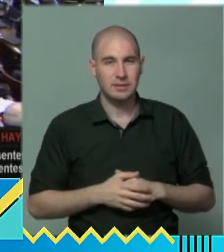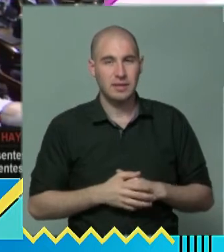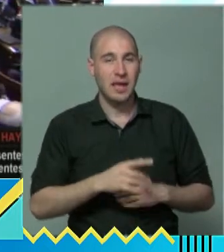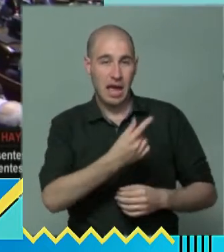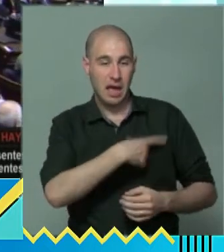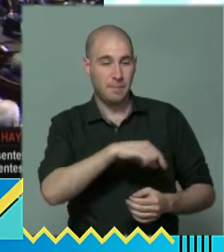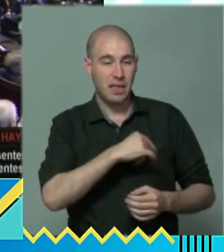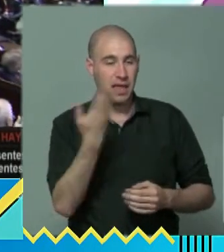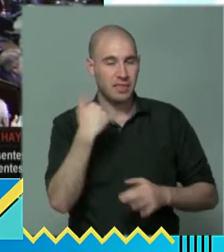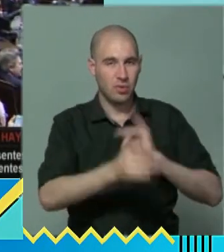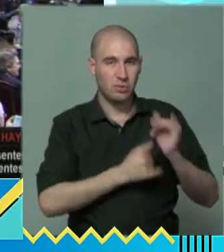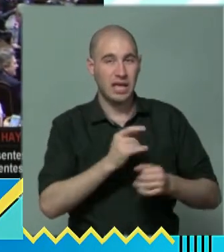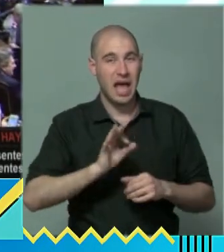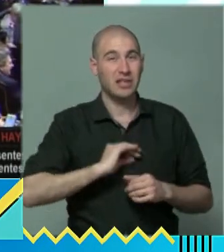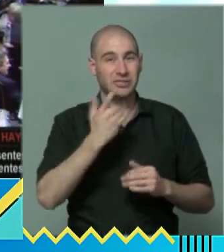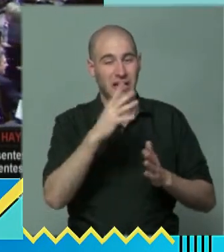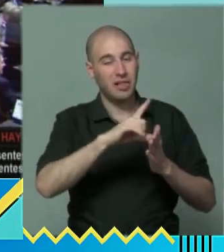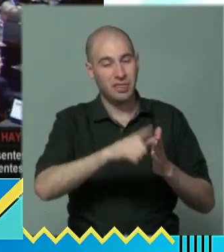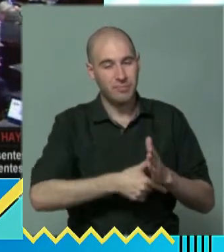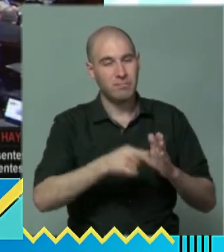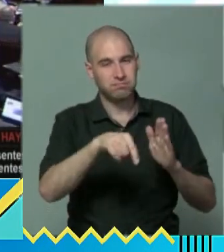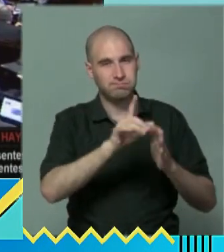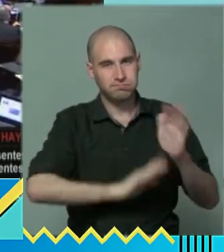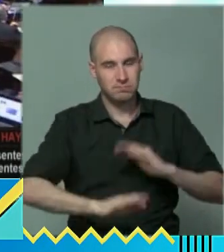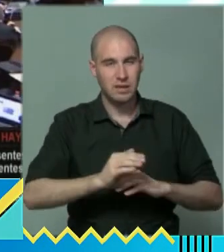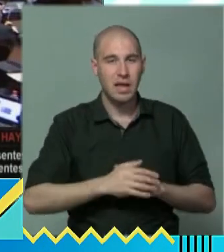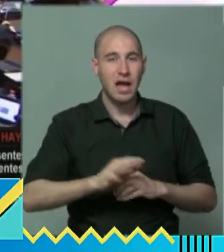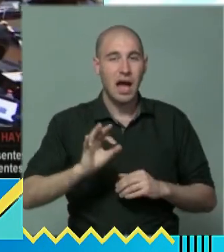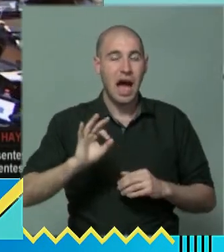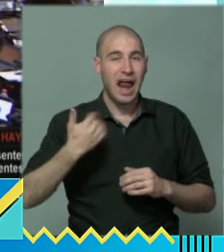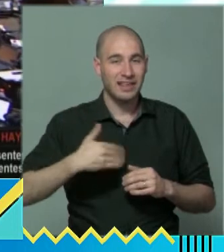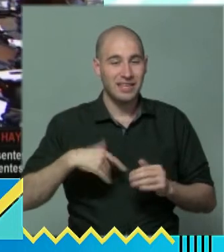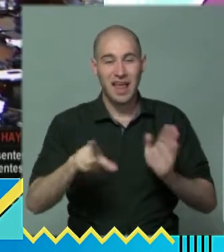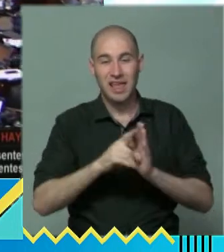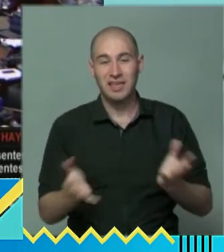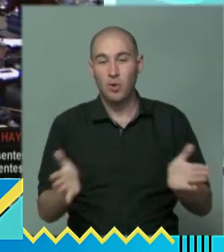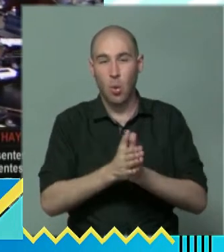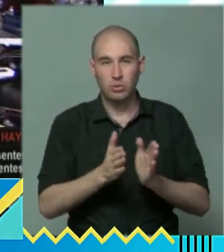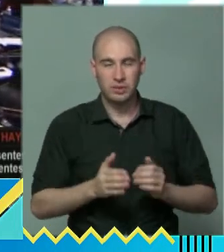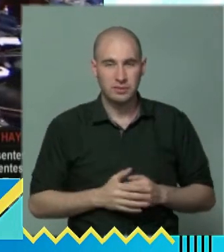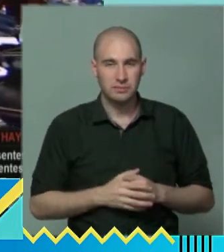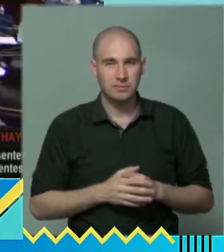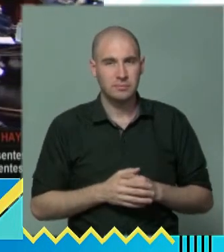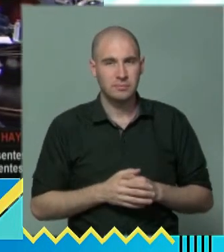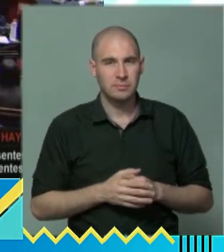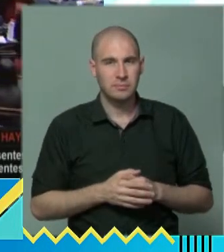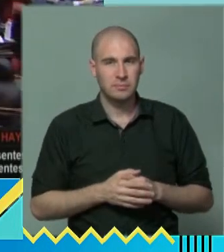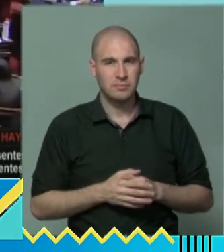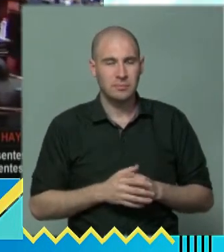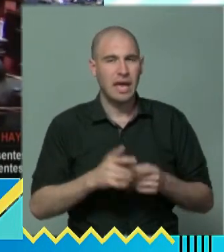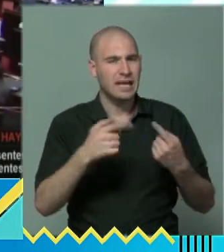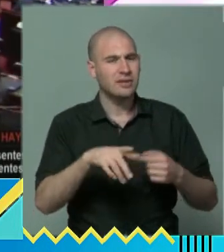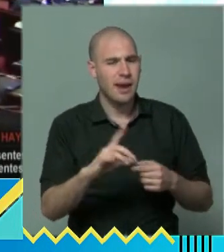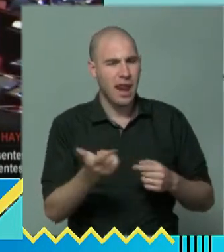como te contaba, tardó 5 años en regular esto, y Argentina lo ha contemplado en la misma ley. Además, no es muy